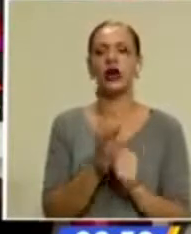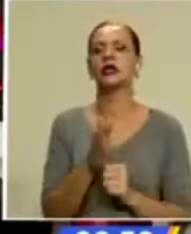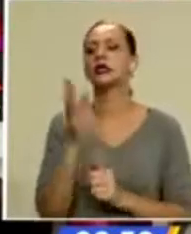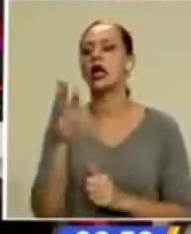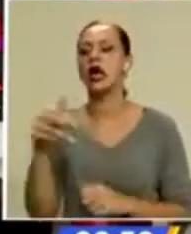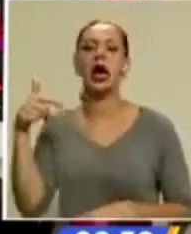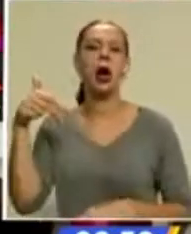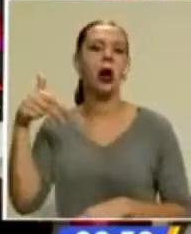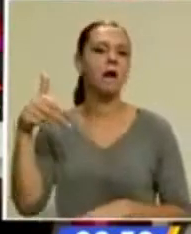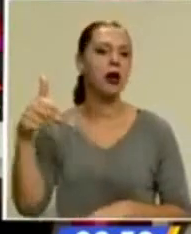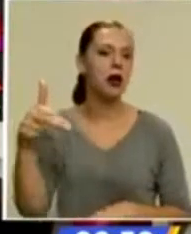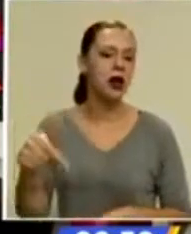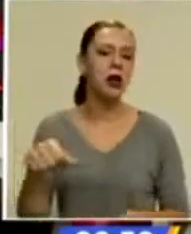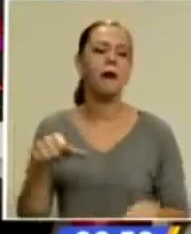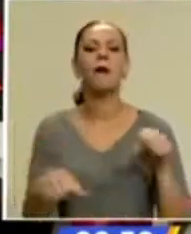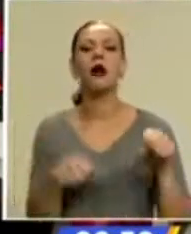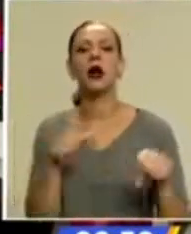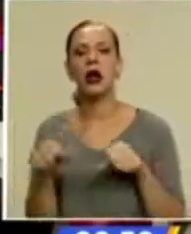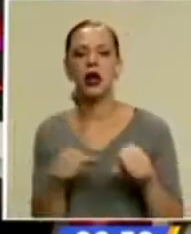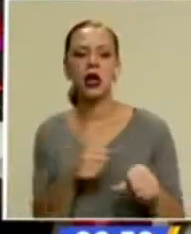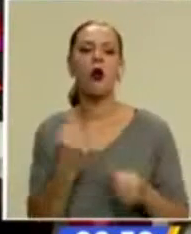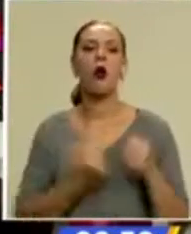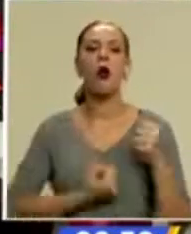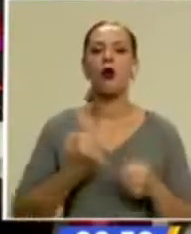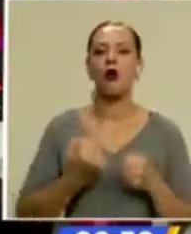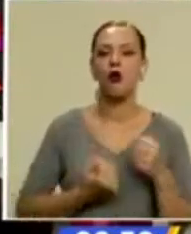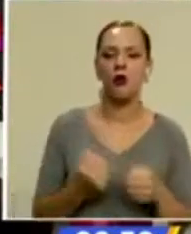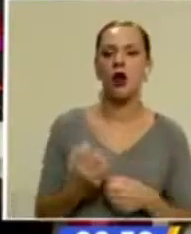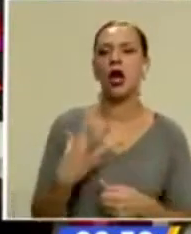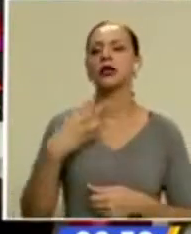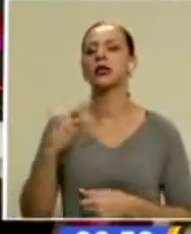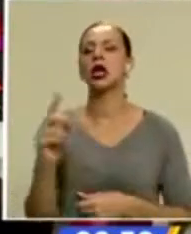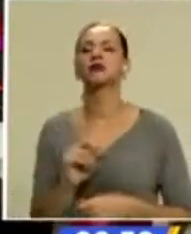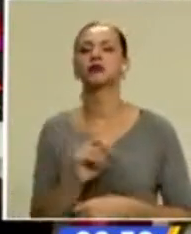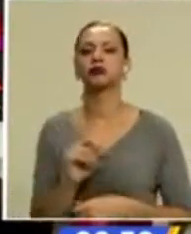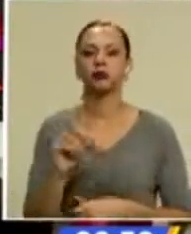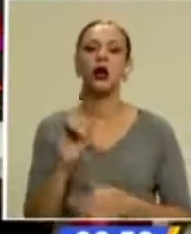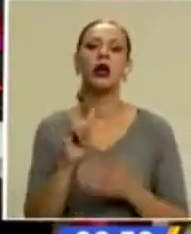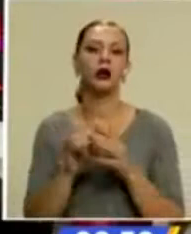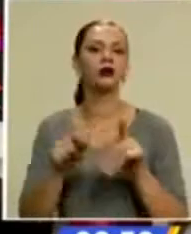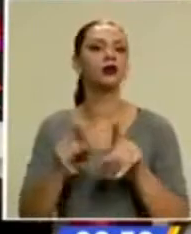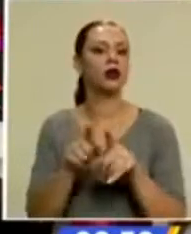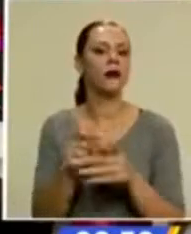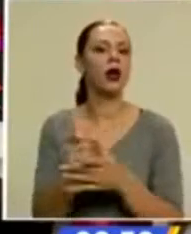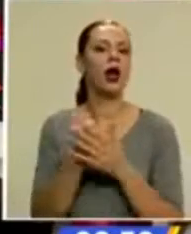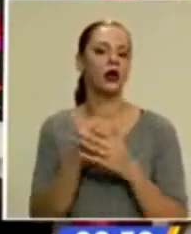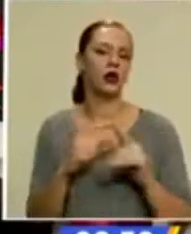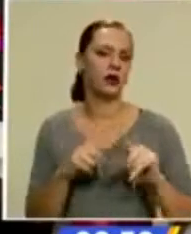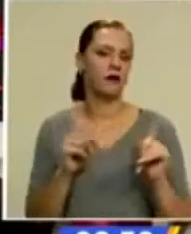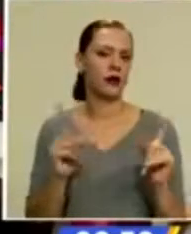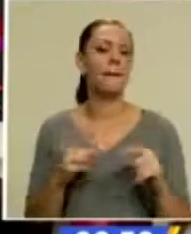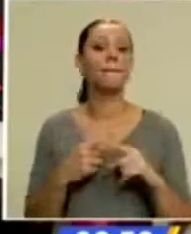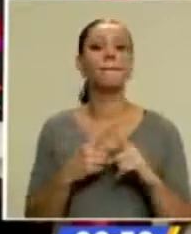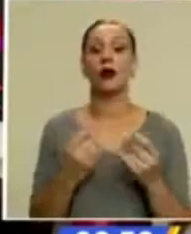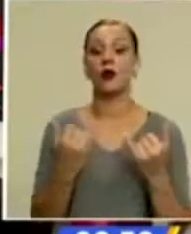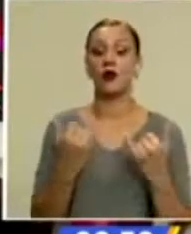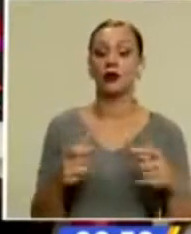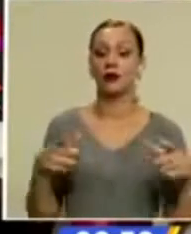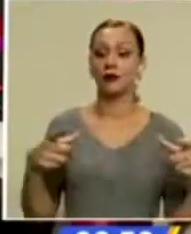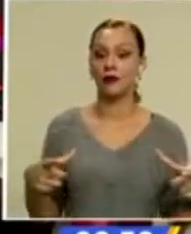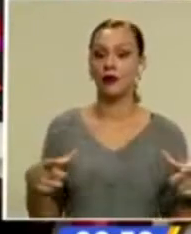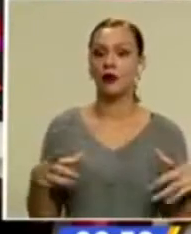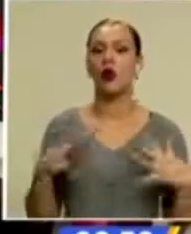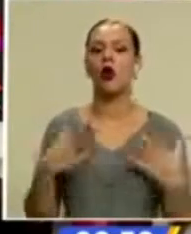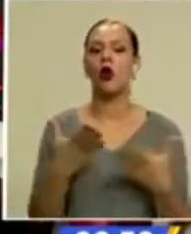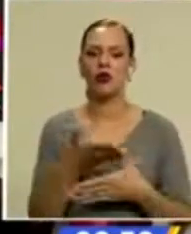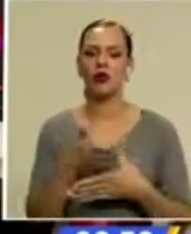darse una caminadita, andar en bici, salir a correr, salir al aire libre, eso también va a hacer la diferencia. Pero este plato, ¿cómo